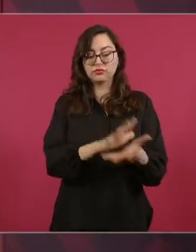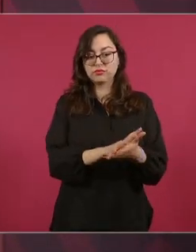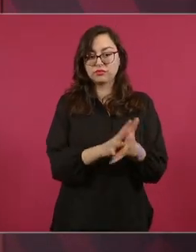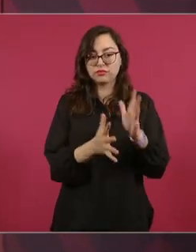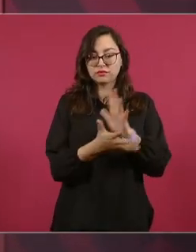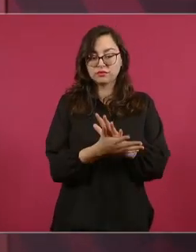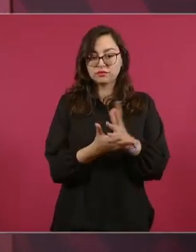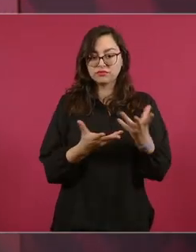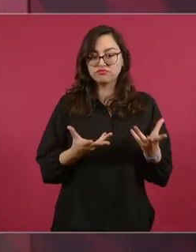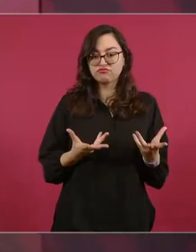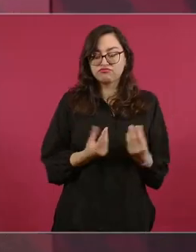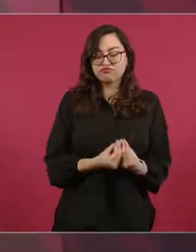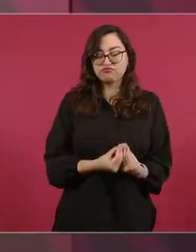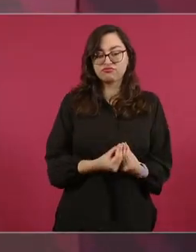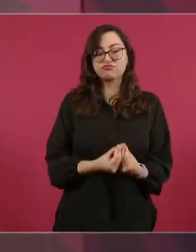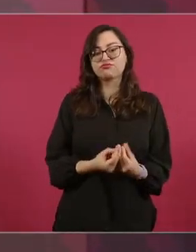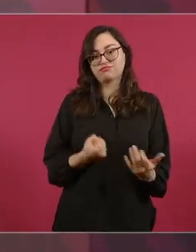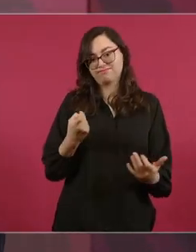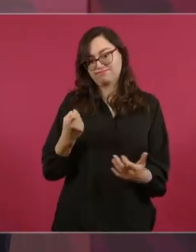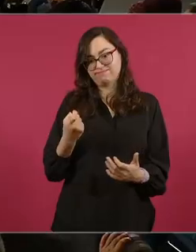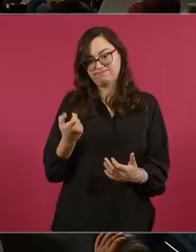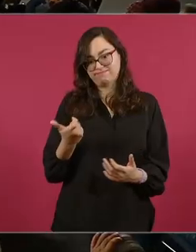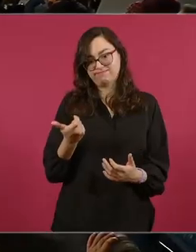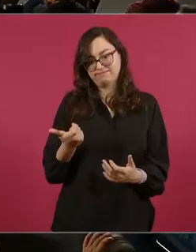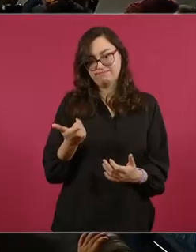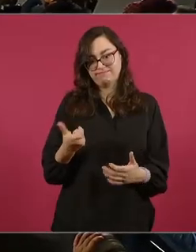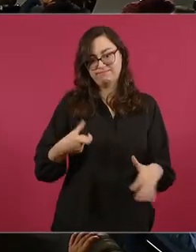porque hay mucho dinero de por medio,